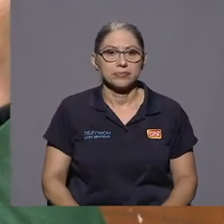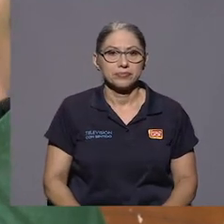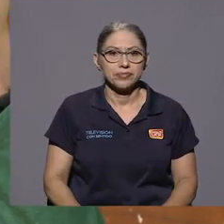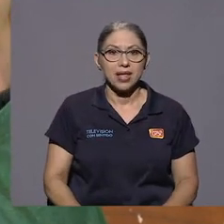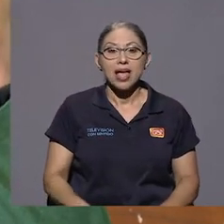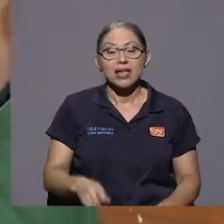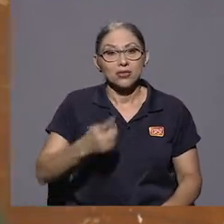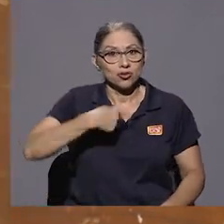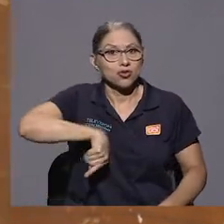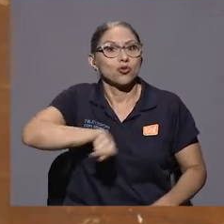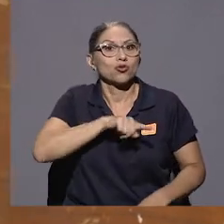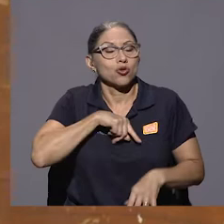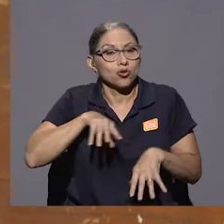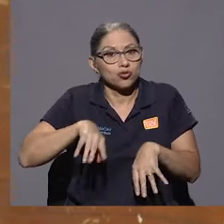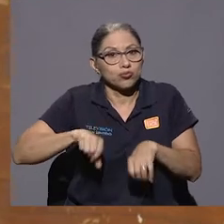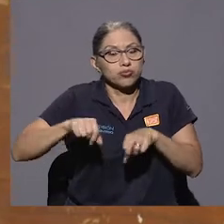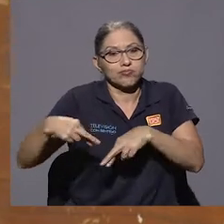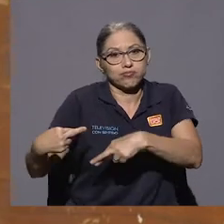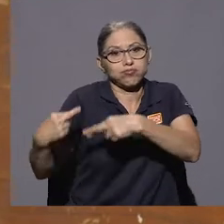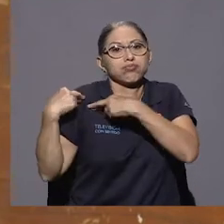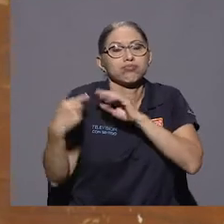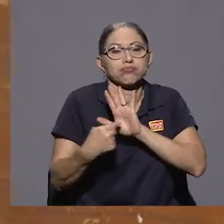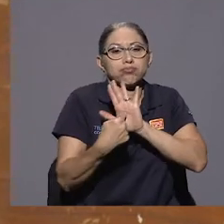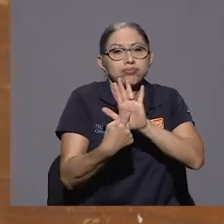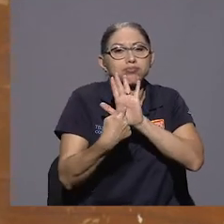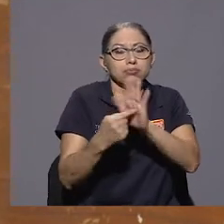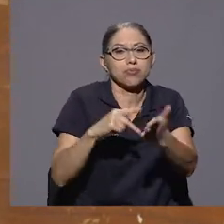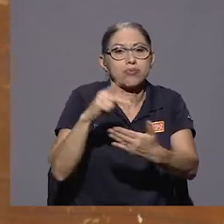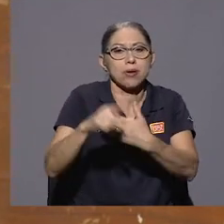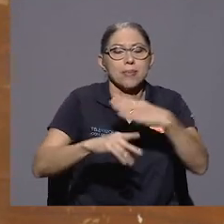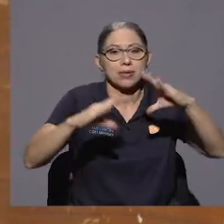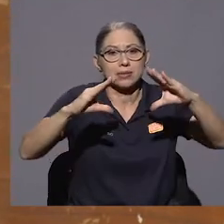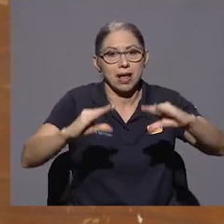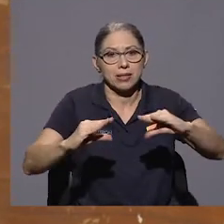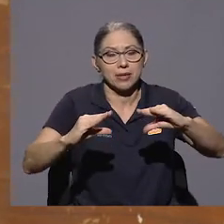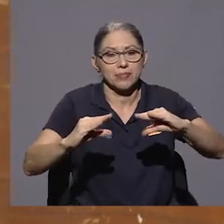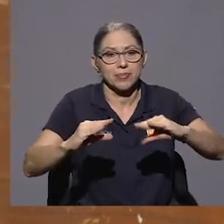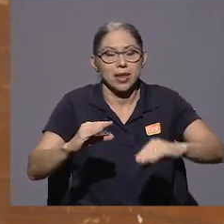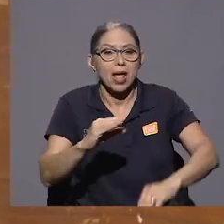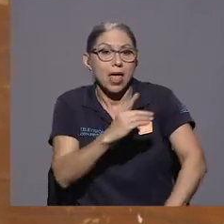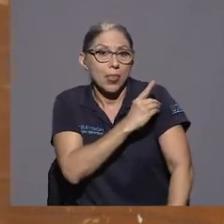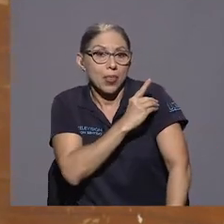nos tocaba esa transmisión de la tarde. Ana Lucía nos, nos confió